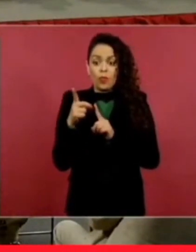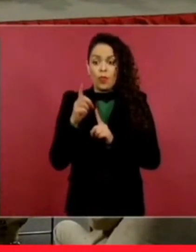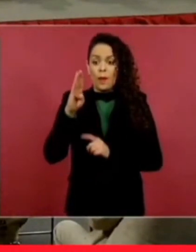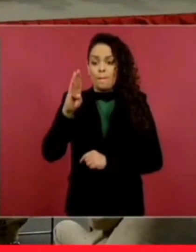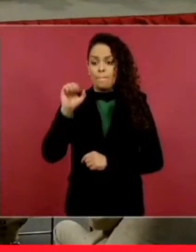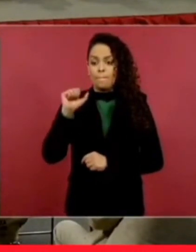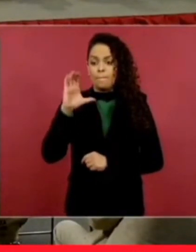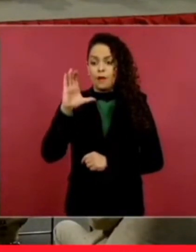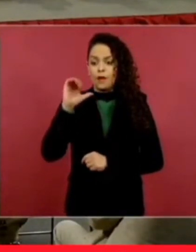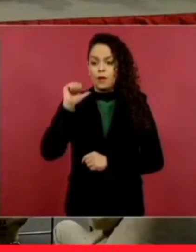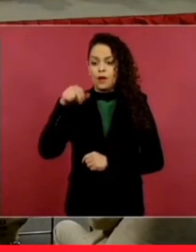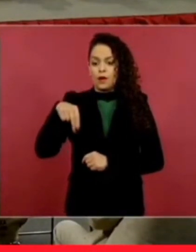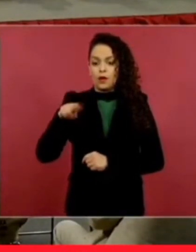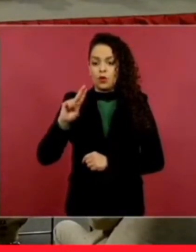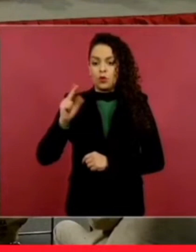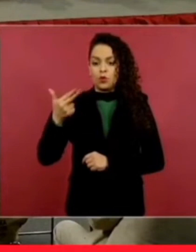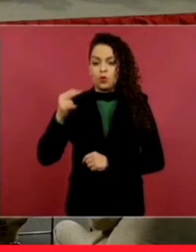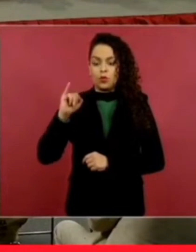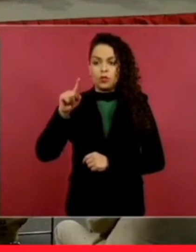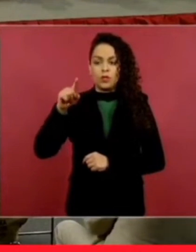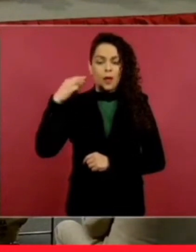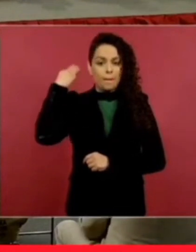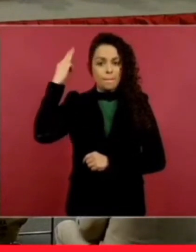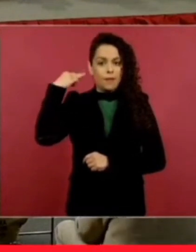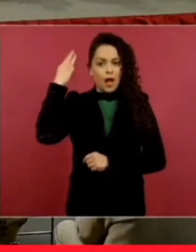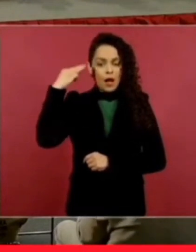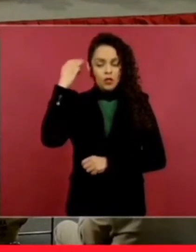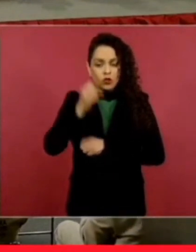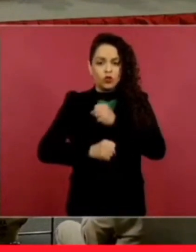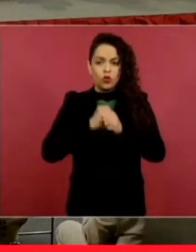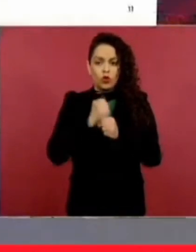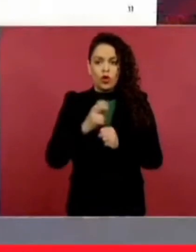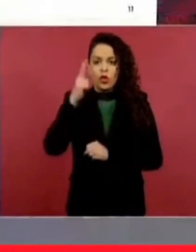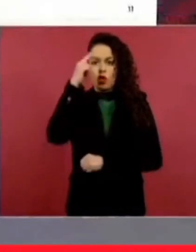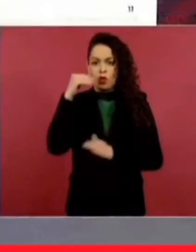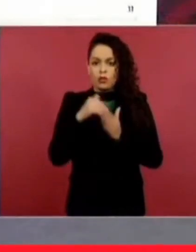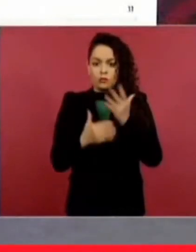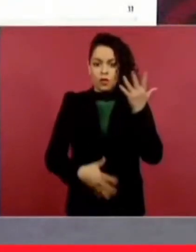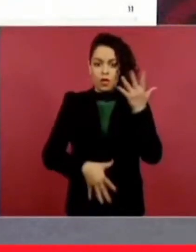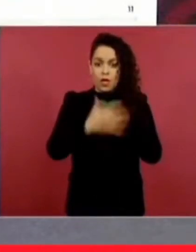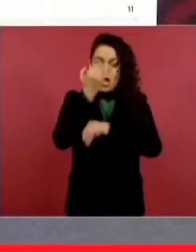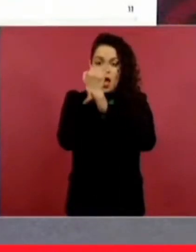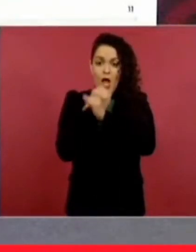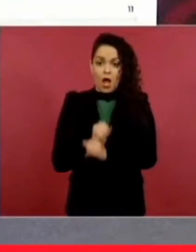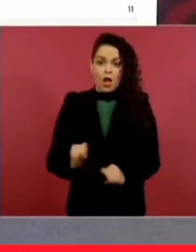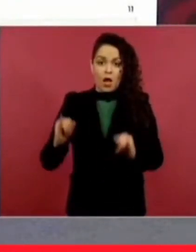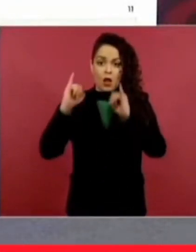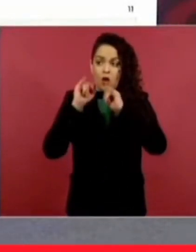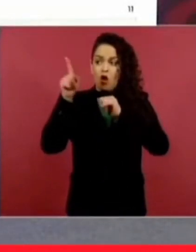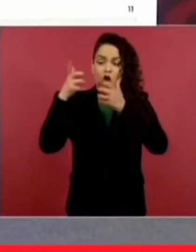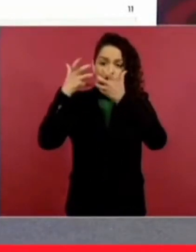se inauguró en marzo del 2015, que solo operó 2 años, hasta el